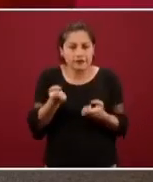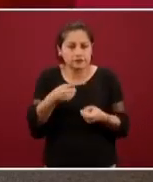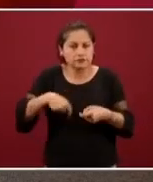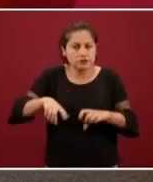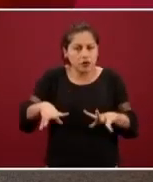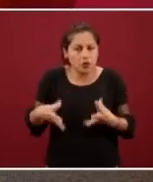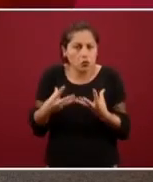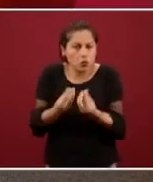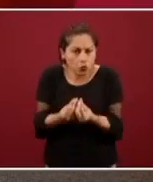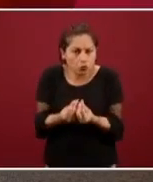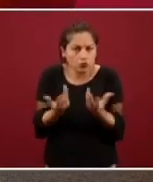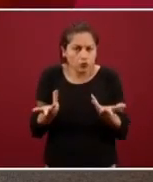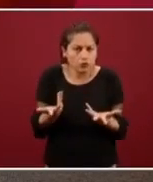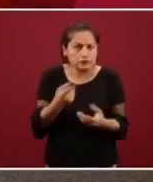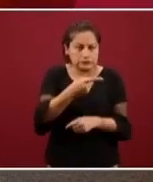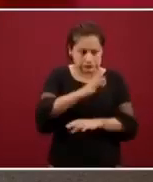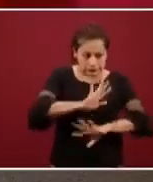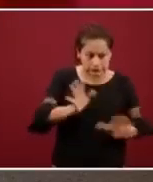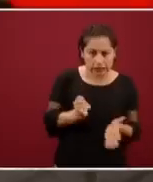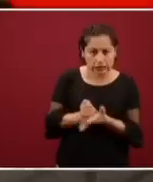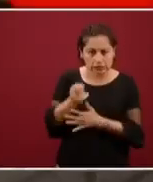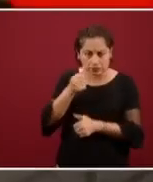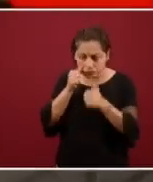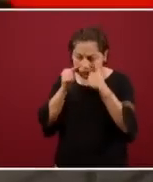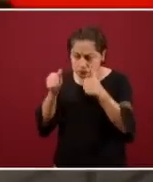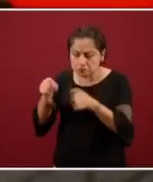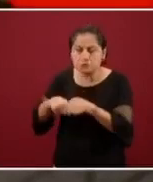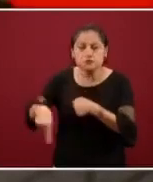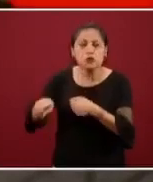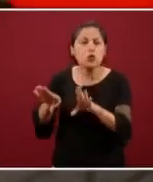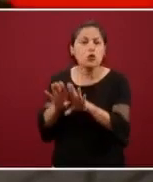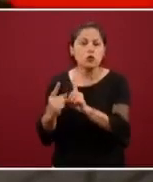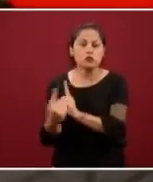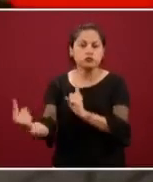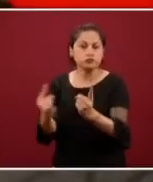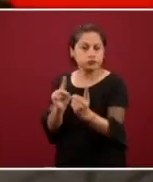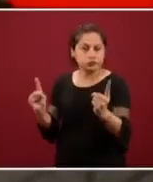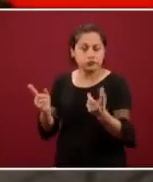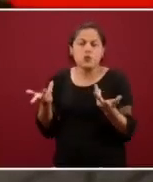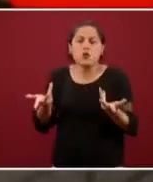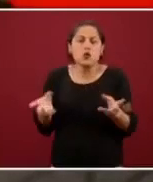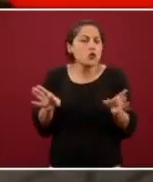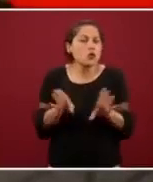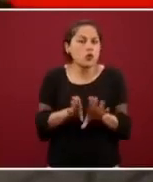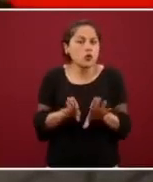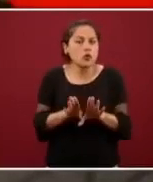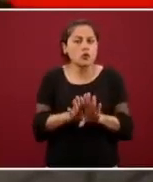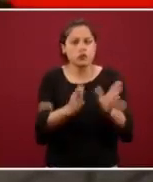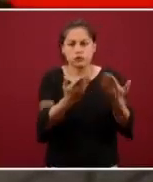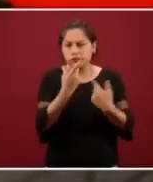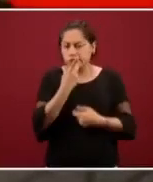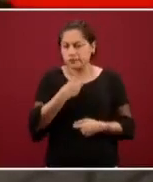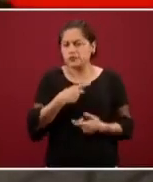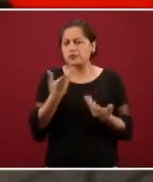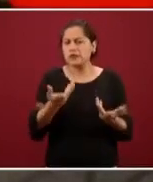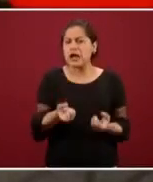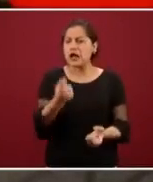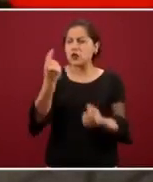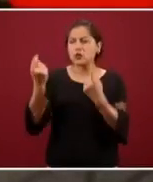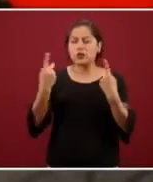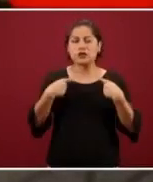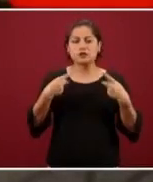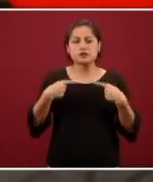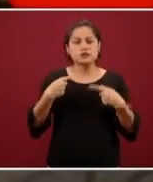tomar algunas precauciones. La otra, hablando de lo que comentaba la doctora, estos rumores que se van circulando, la gente pierde el sentido